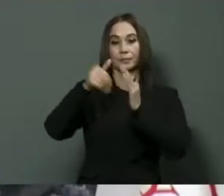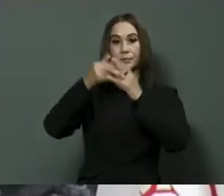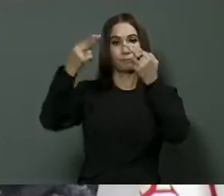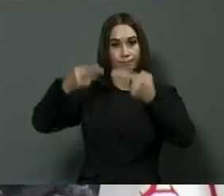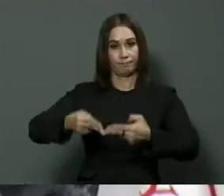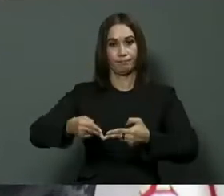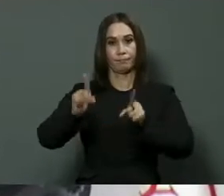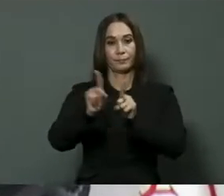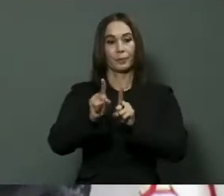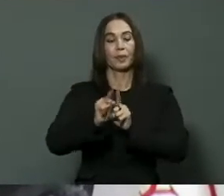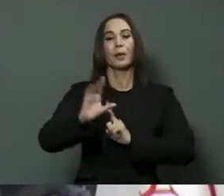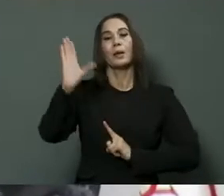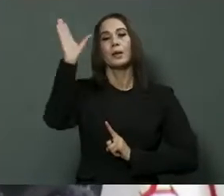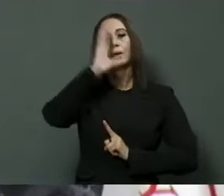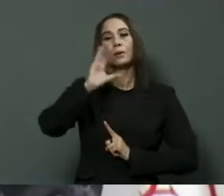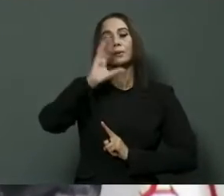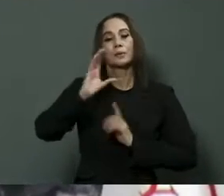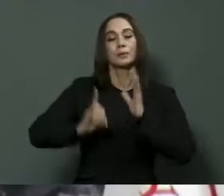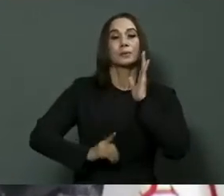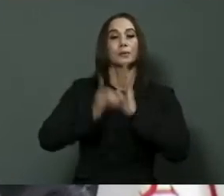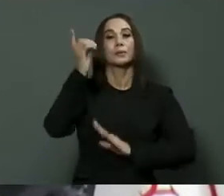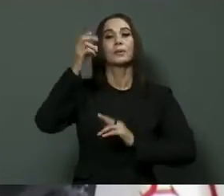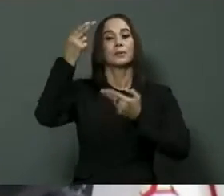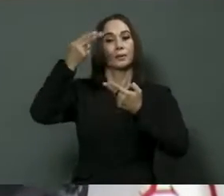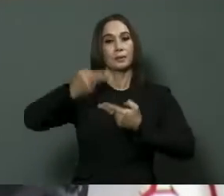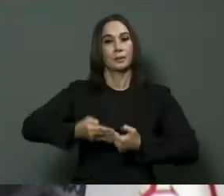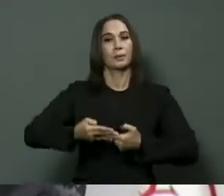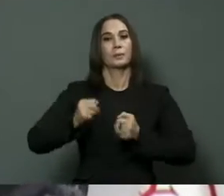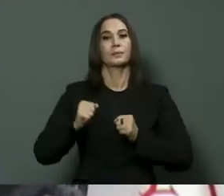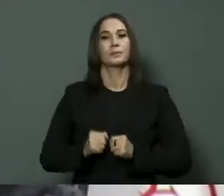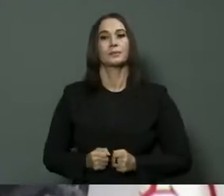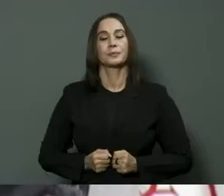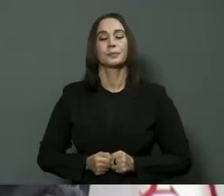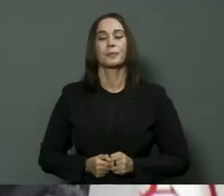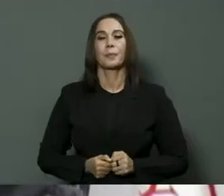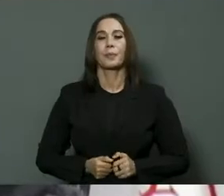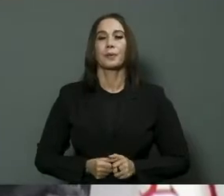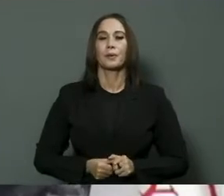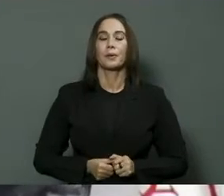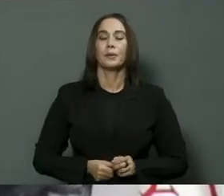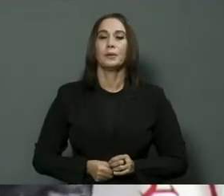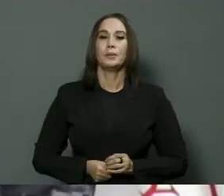humanos y la búsqueda del desarrollo humano sostenible.